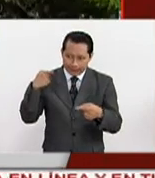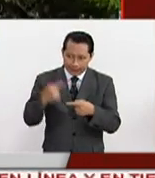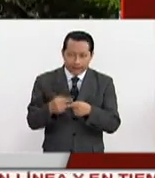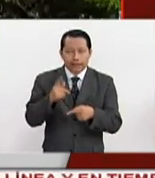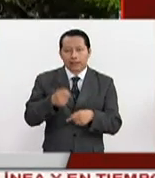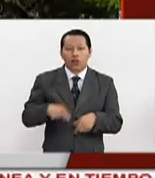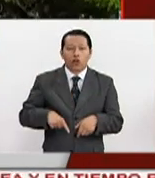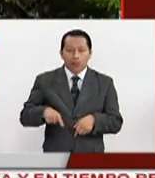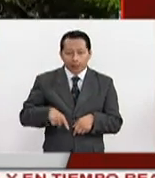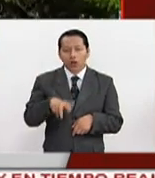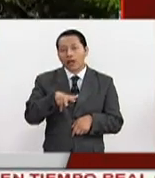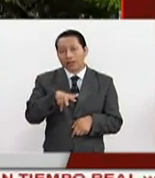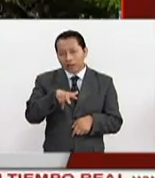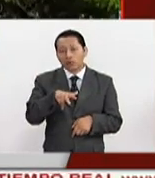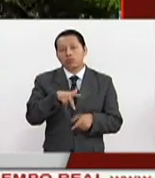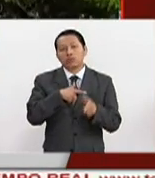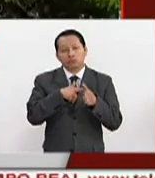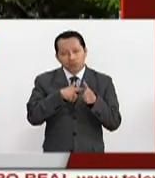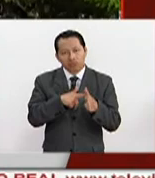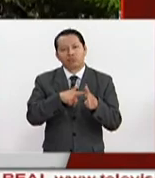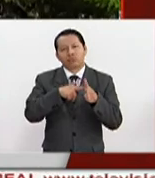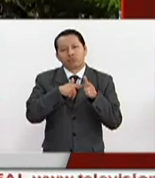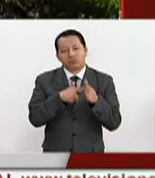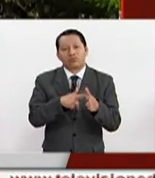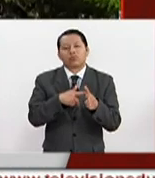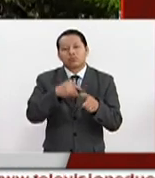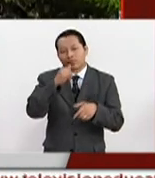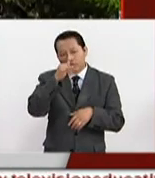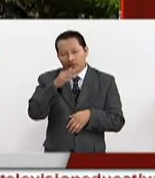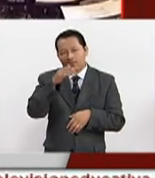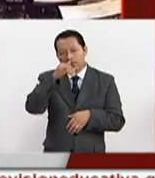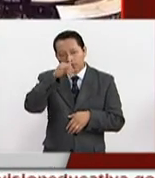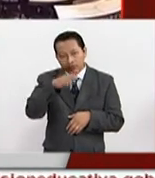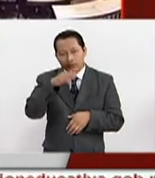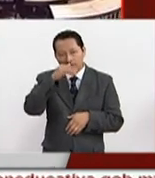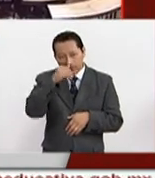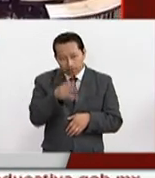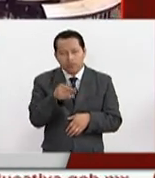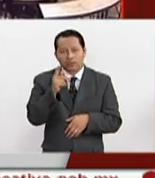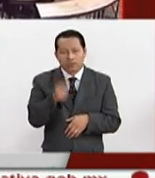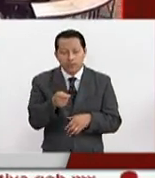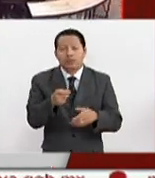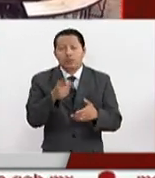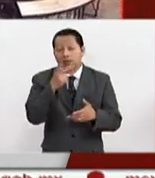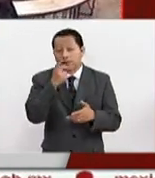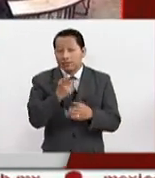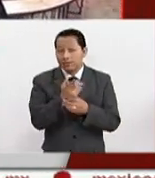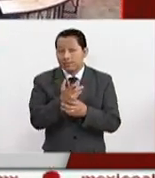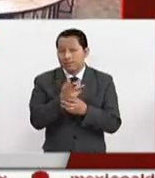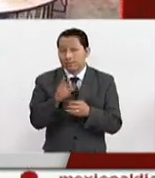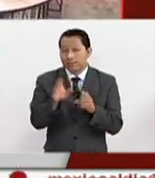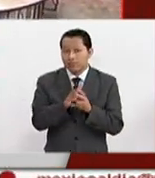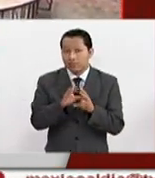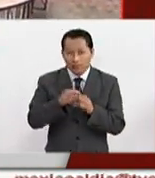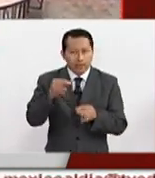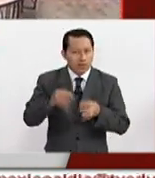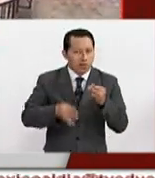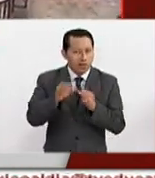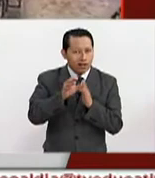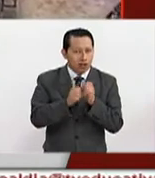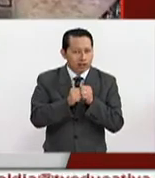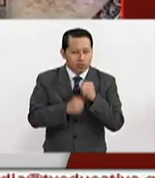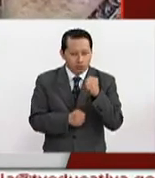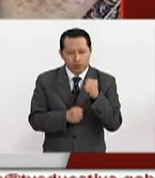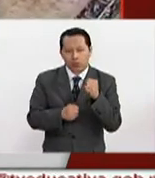que el gobierno de Cataluña no se ha cansado de provocar, y es decir, incluso aunque el Tribunal